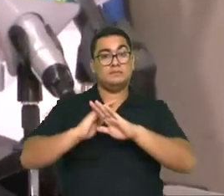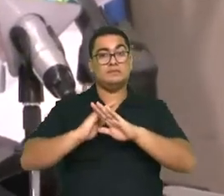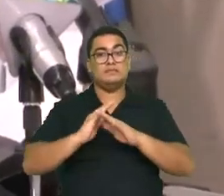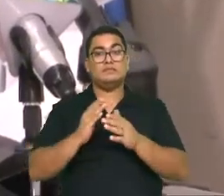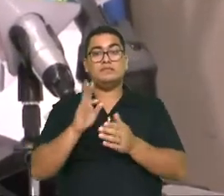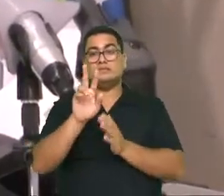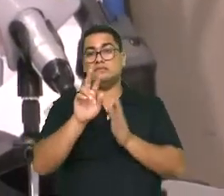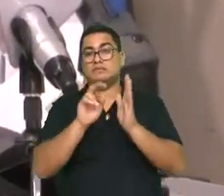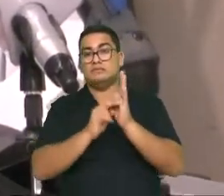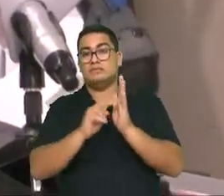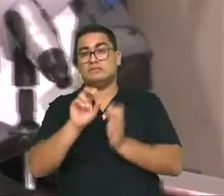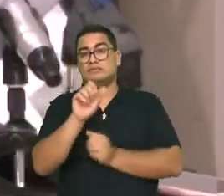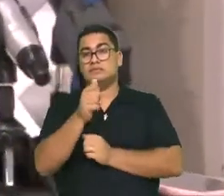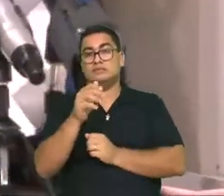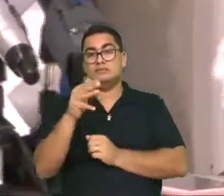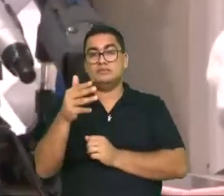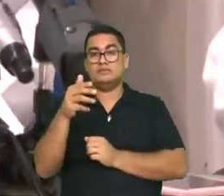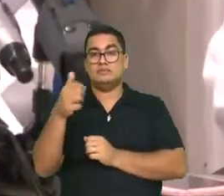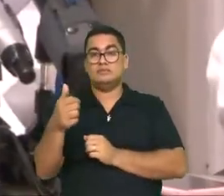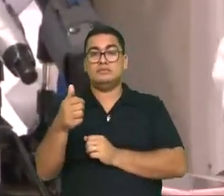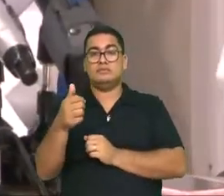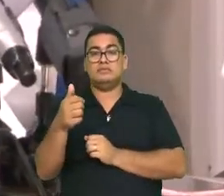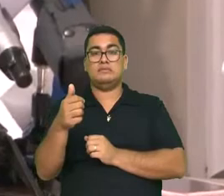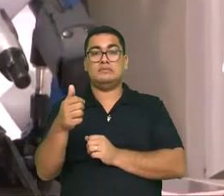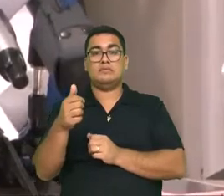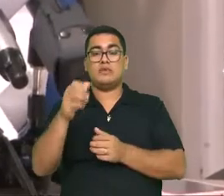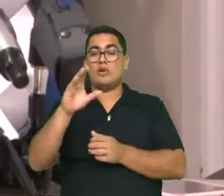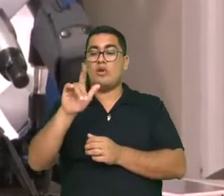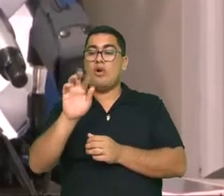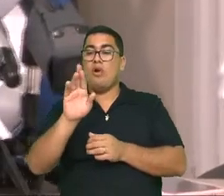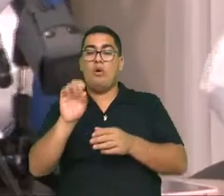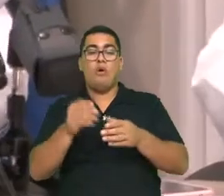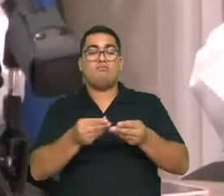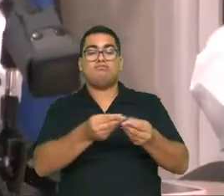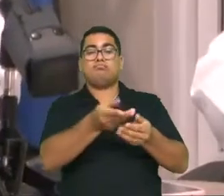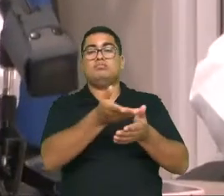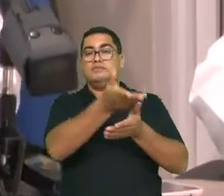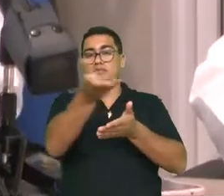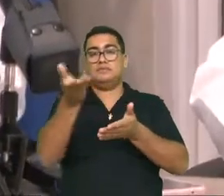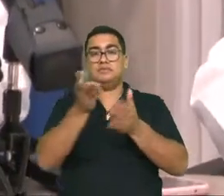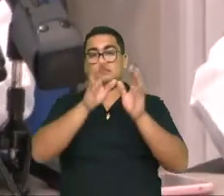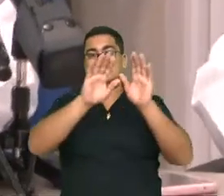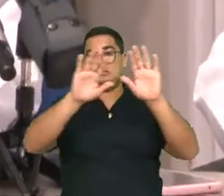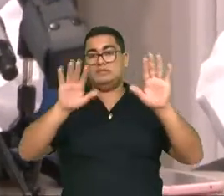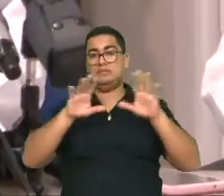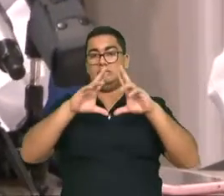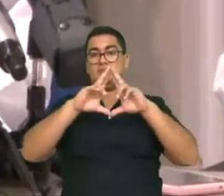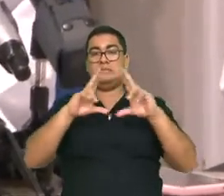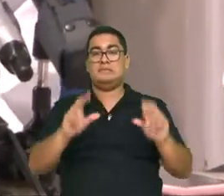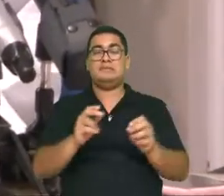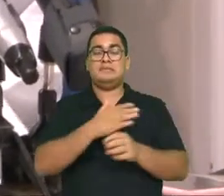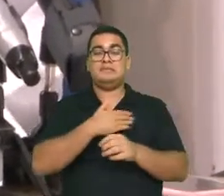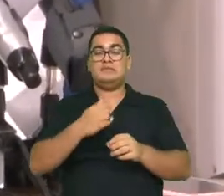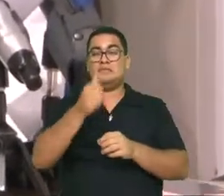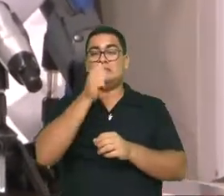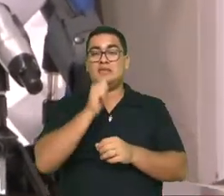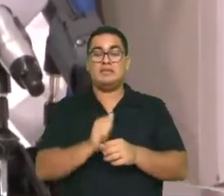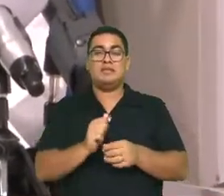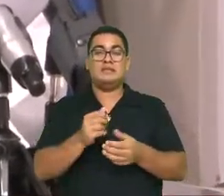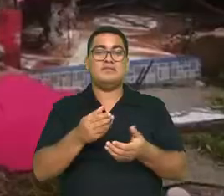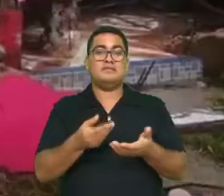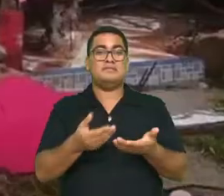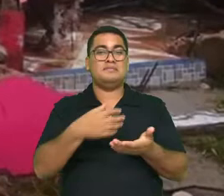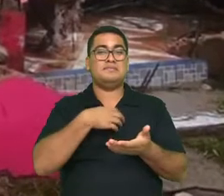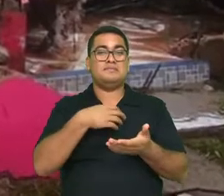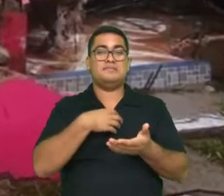Entregamos 2.696 litros de cloro en todo el país para asegurar la calidad del agua para el consumo